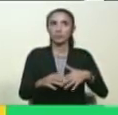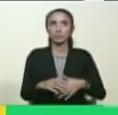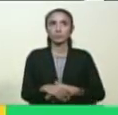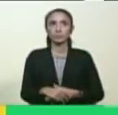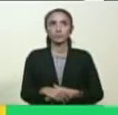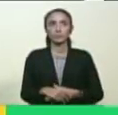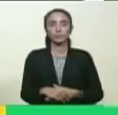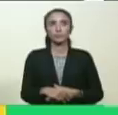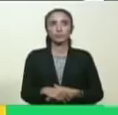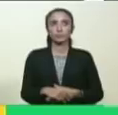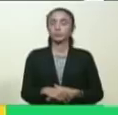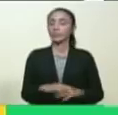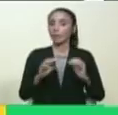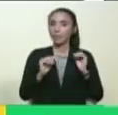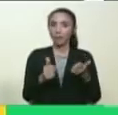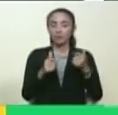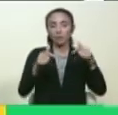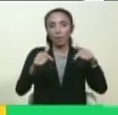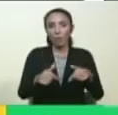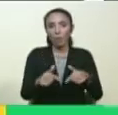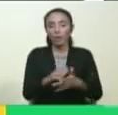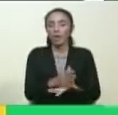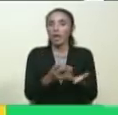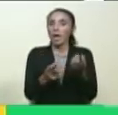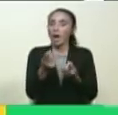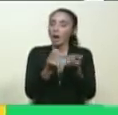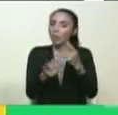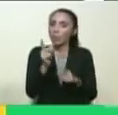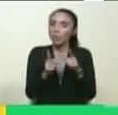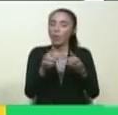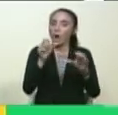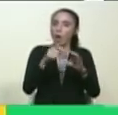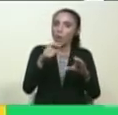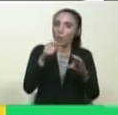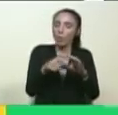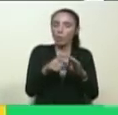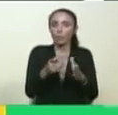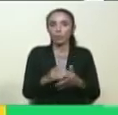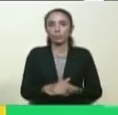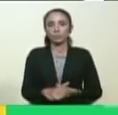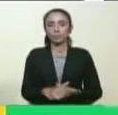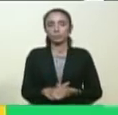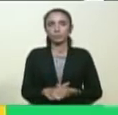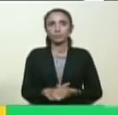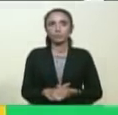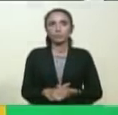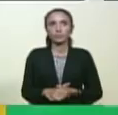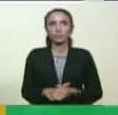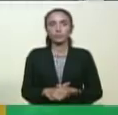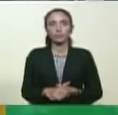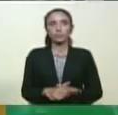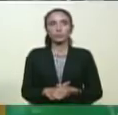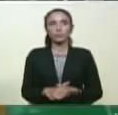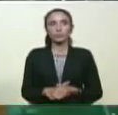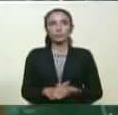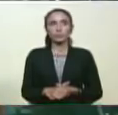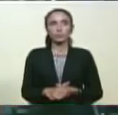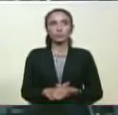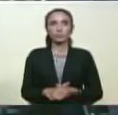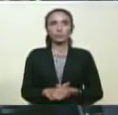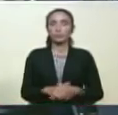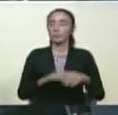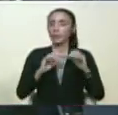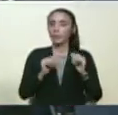comienzan ustedes, pequeños inversionistas, pequeños ahorristas, medianos inversionistas, comienza